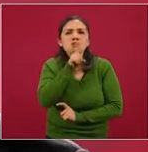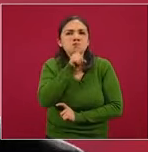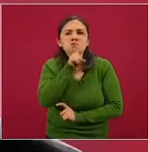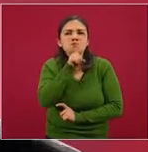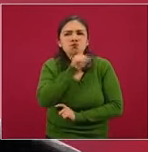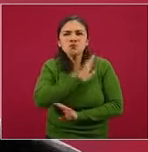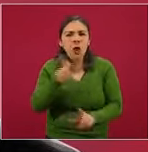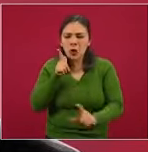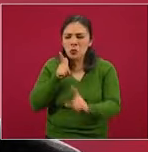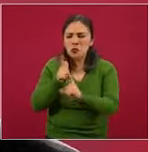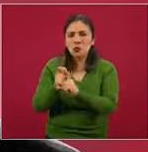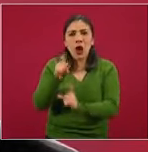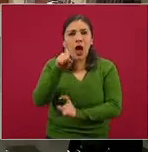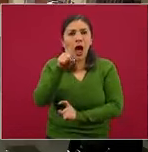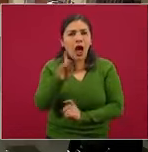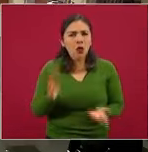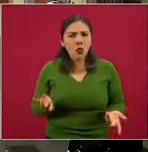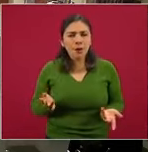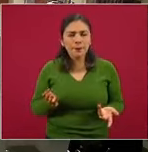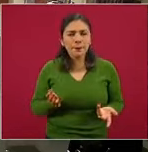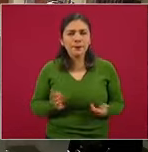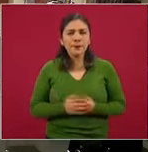estéril.